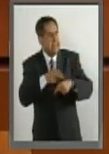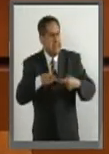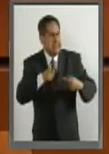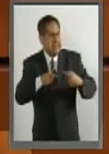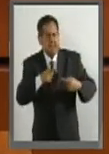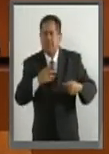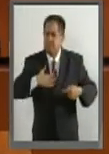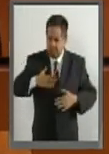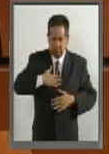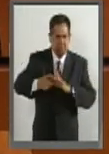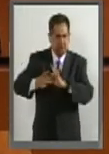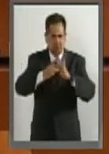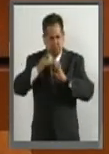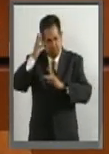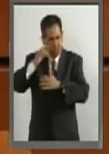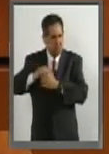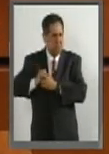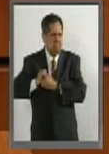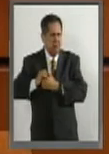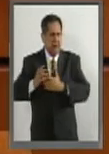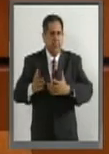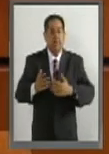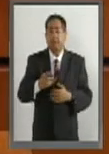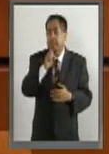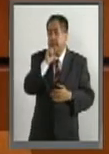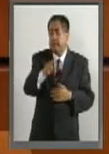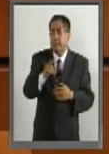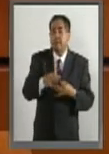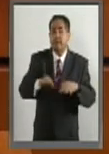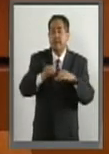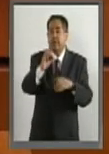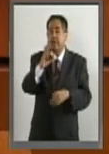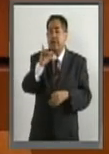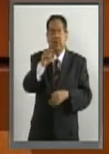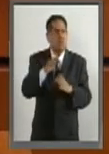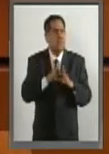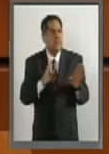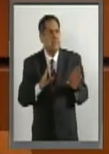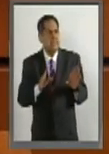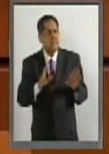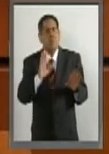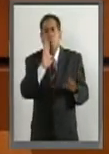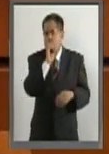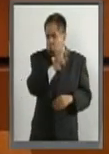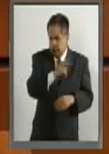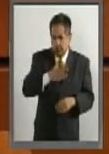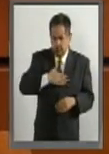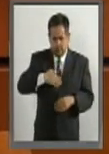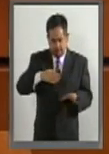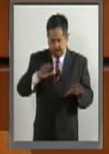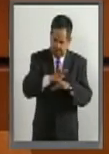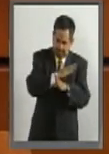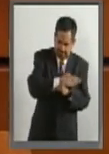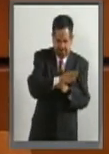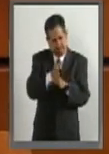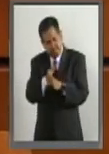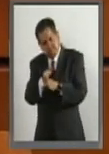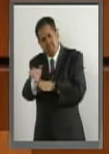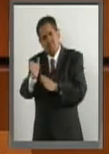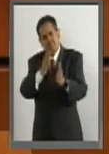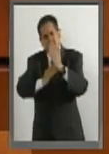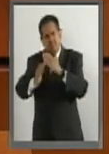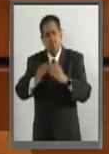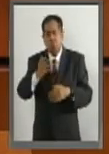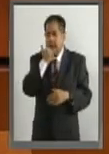Unidos. También coincidimos en que esta crisis abre la enorme posibilidad de retomar el rumbo del país, de corregir